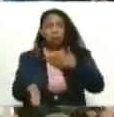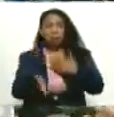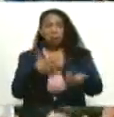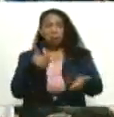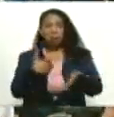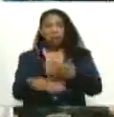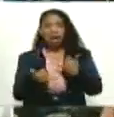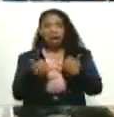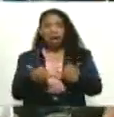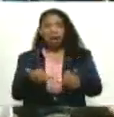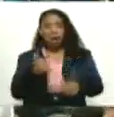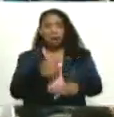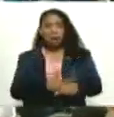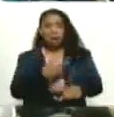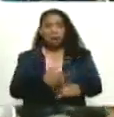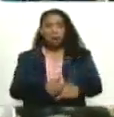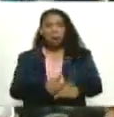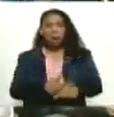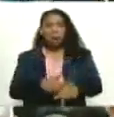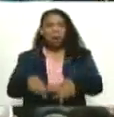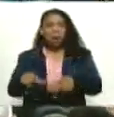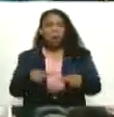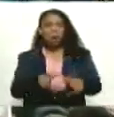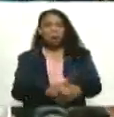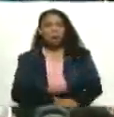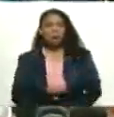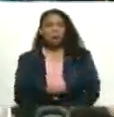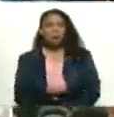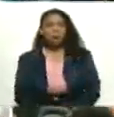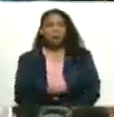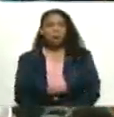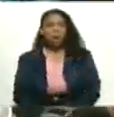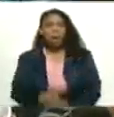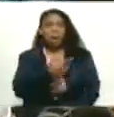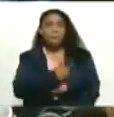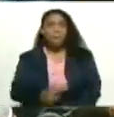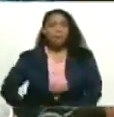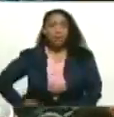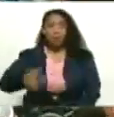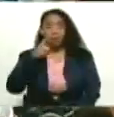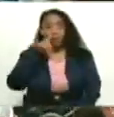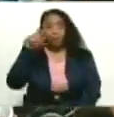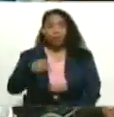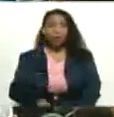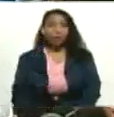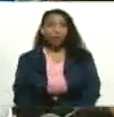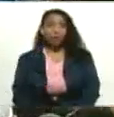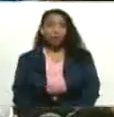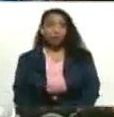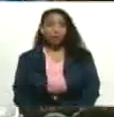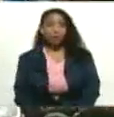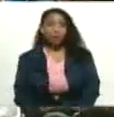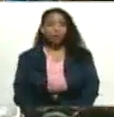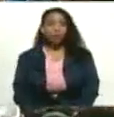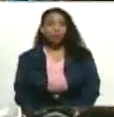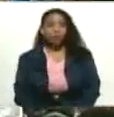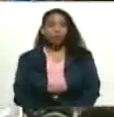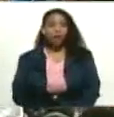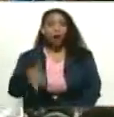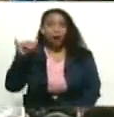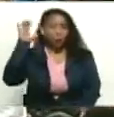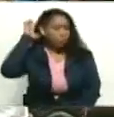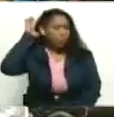hora que sea, cuando sea. El presidente Nicolás Maduro está